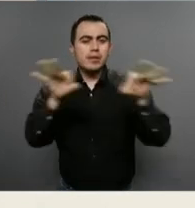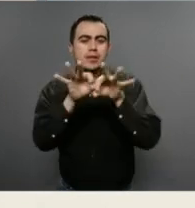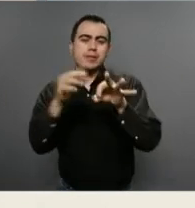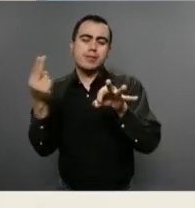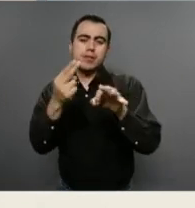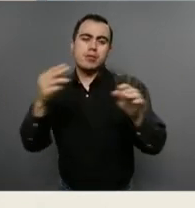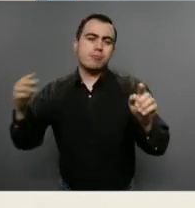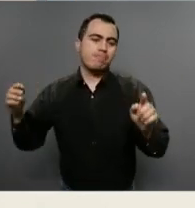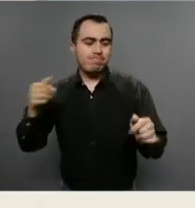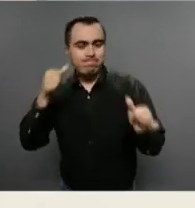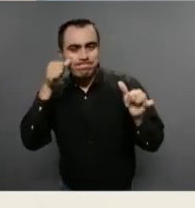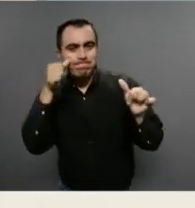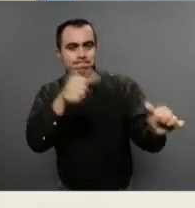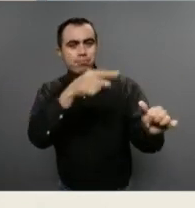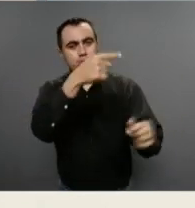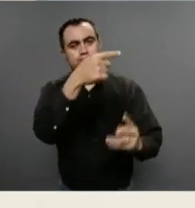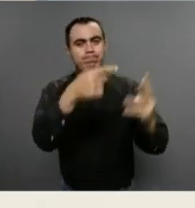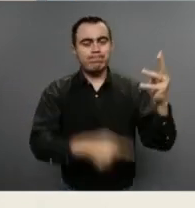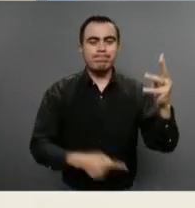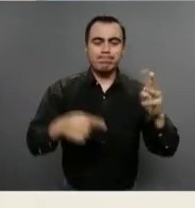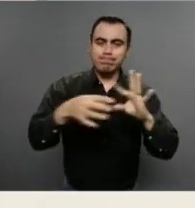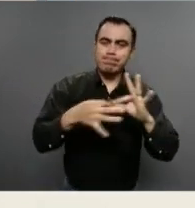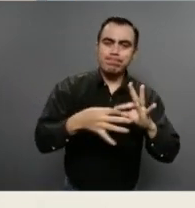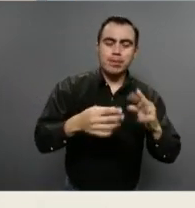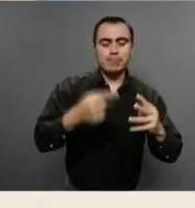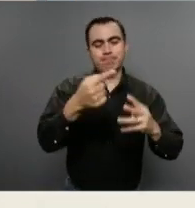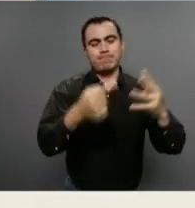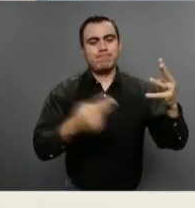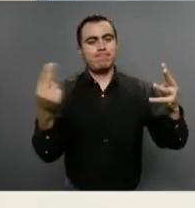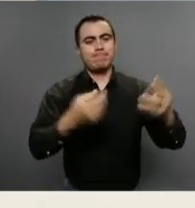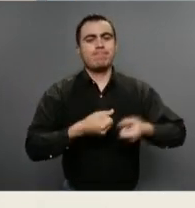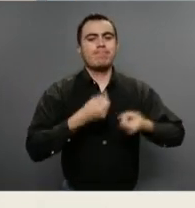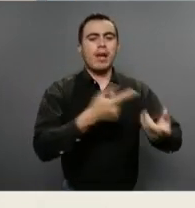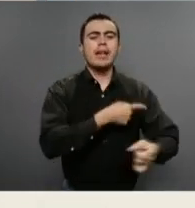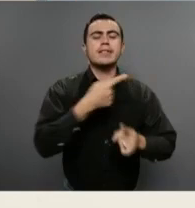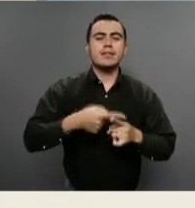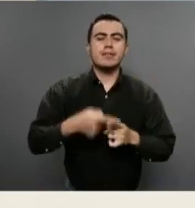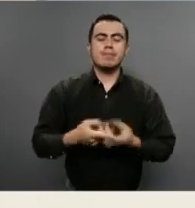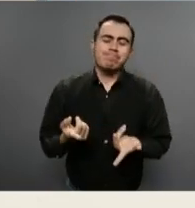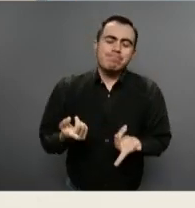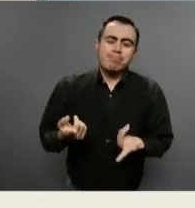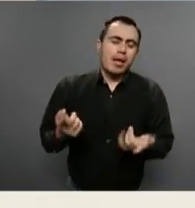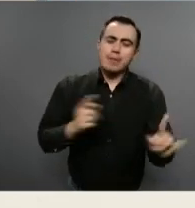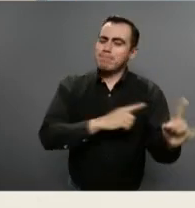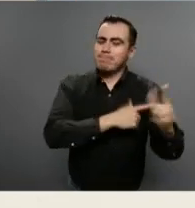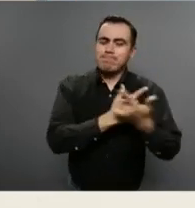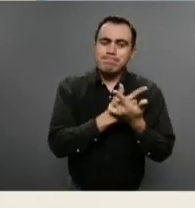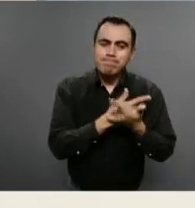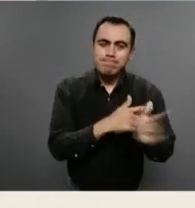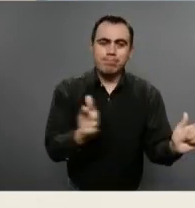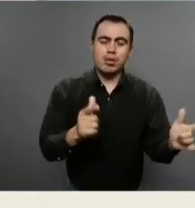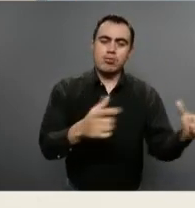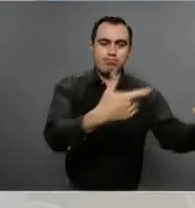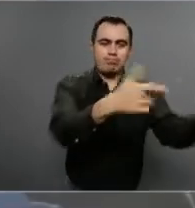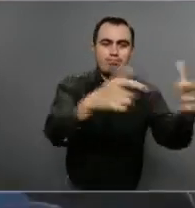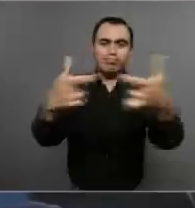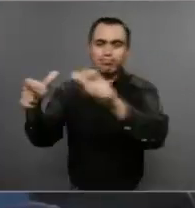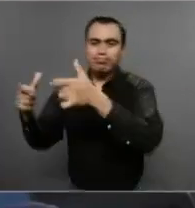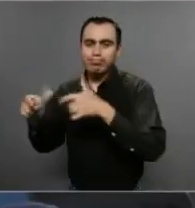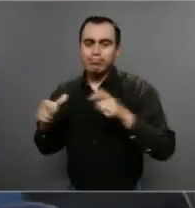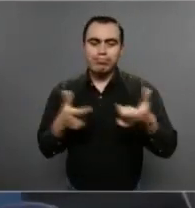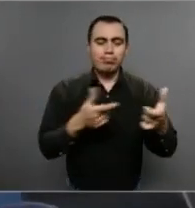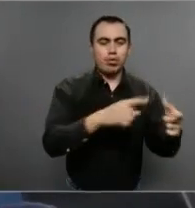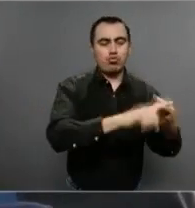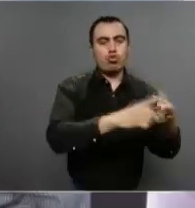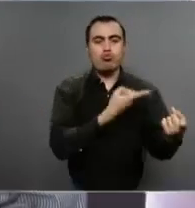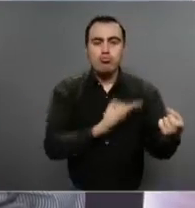callejera menciona a la Secretaría de Bienestar Social y al Instituto de Atención a Poblaciones Prioritarias. son ellos a los que les corresponde articular